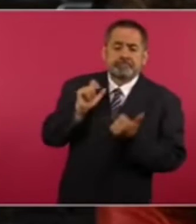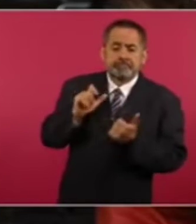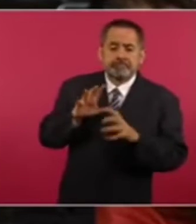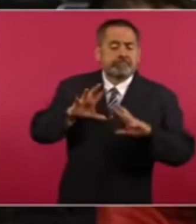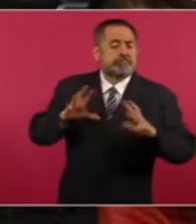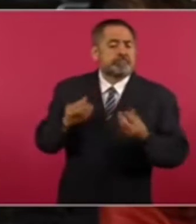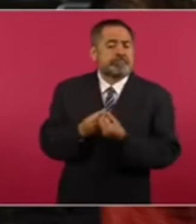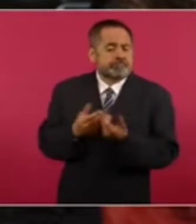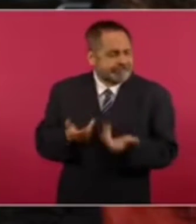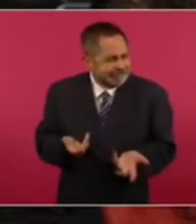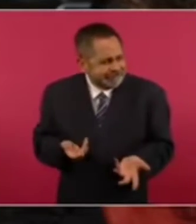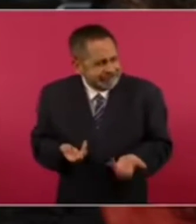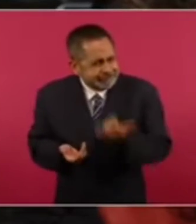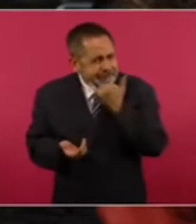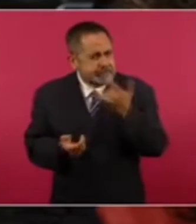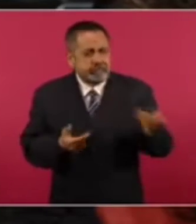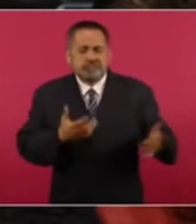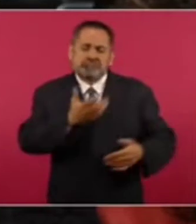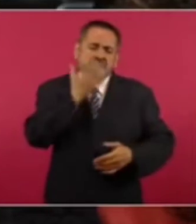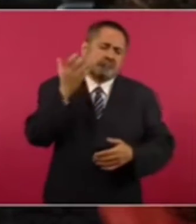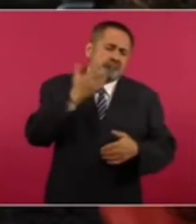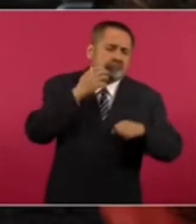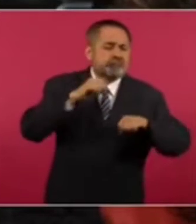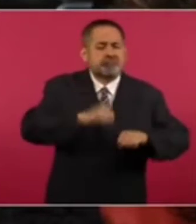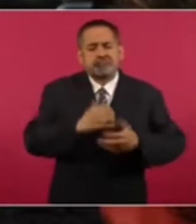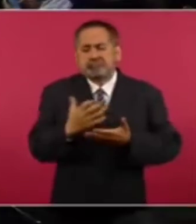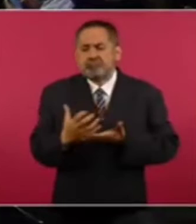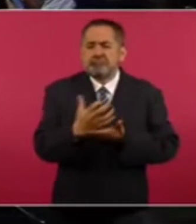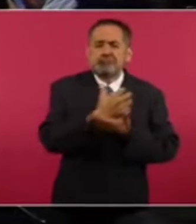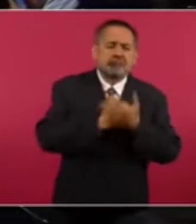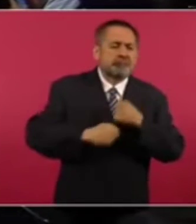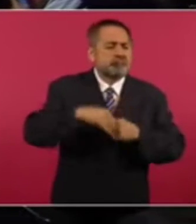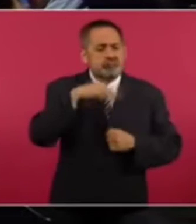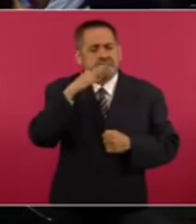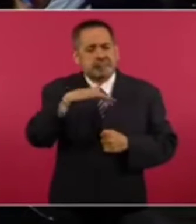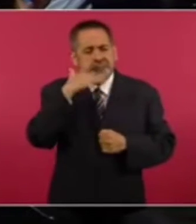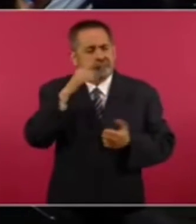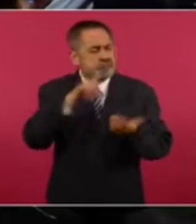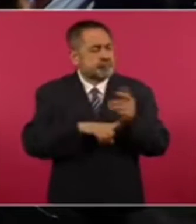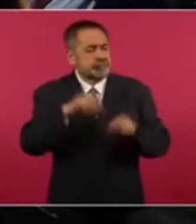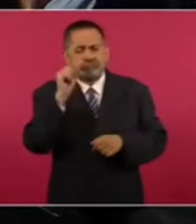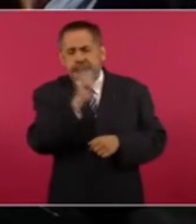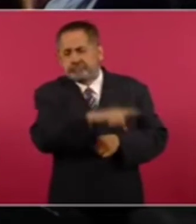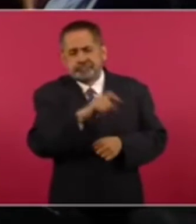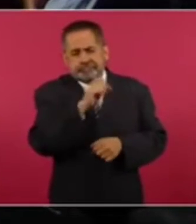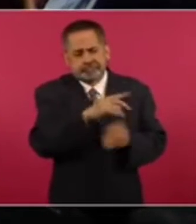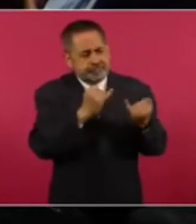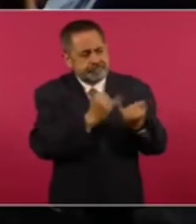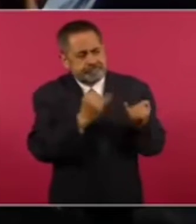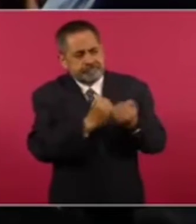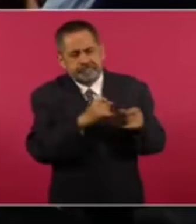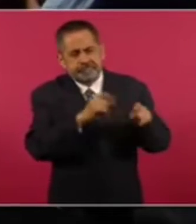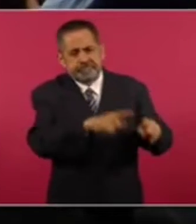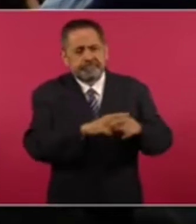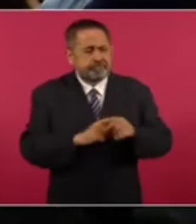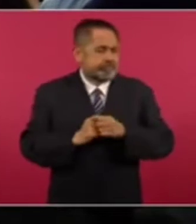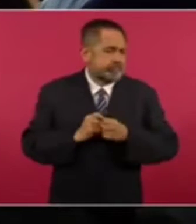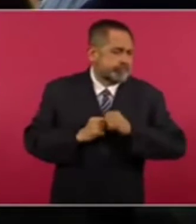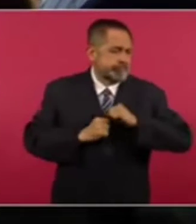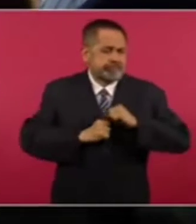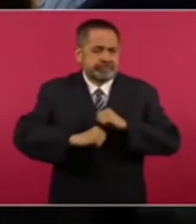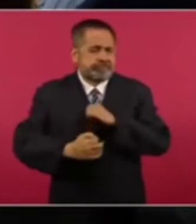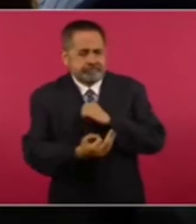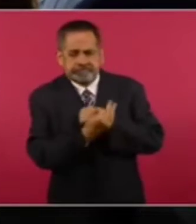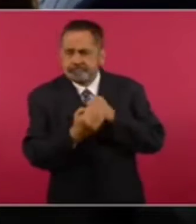dote matrimonial. Entonces están acostumbrados a este régimen de corrupción, régimen de prebendas,